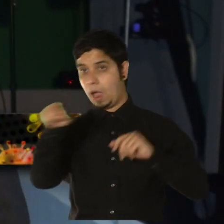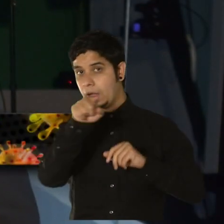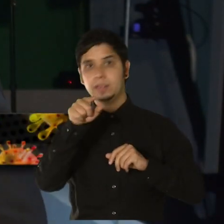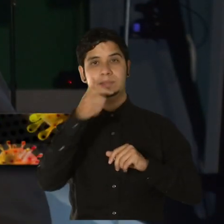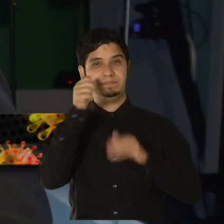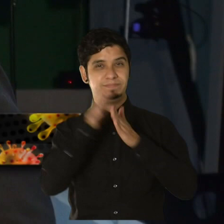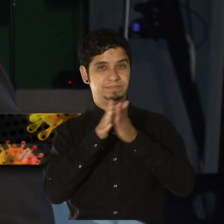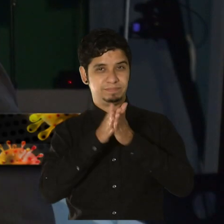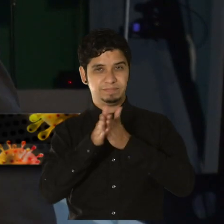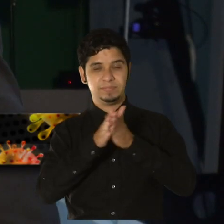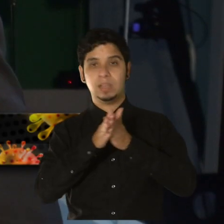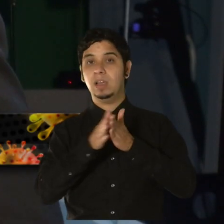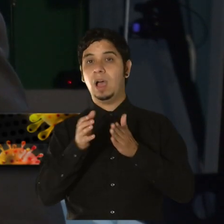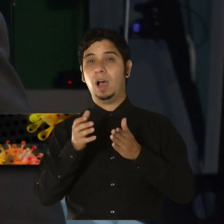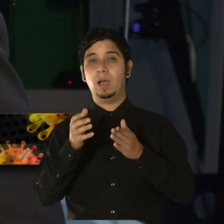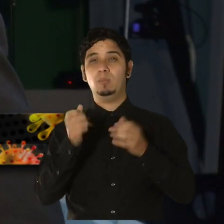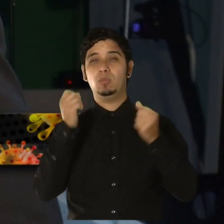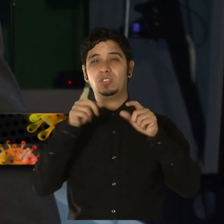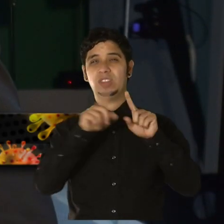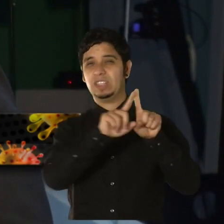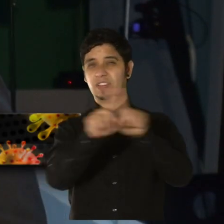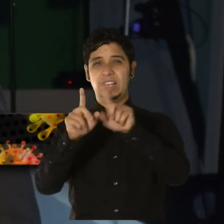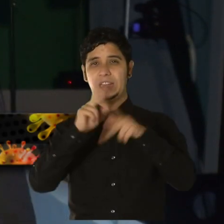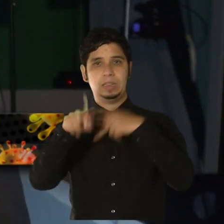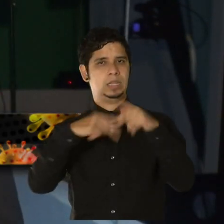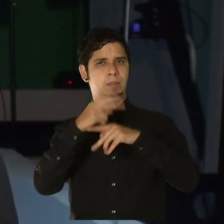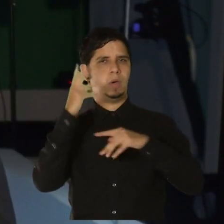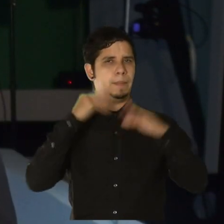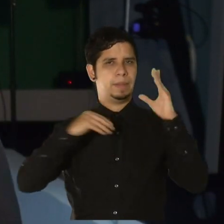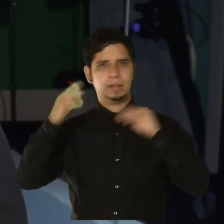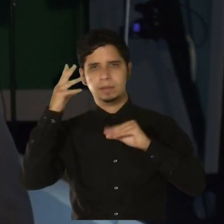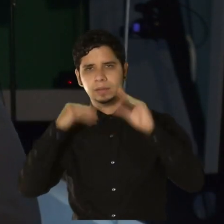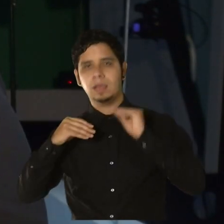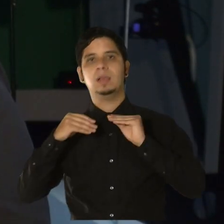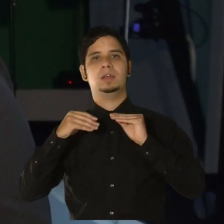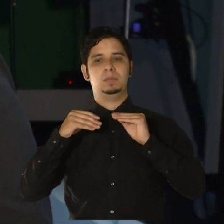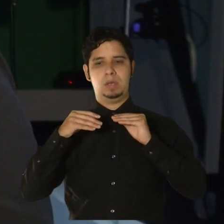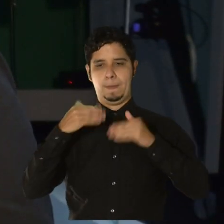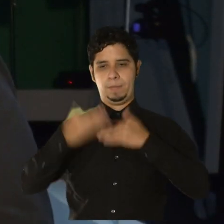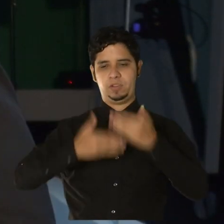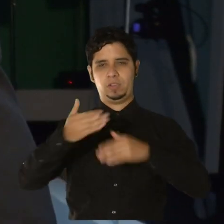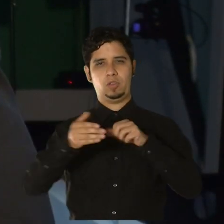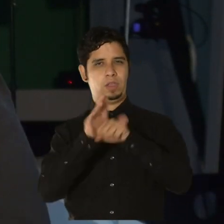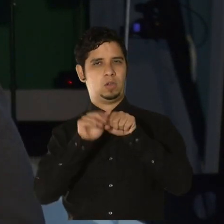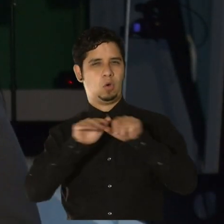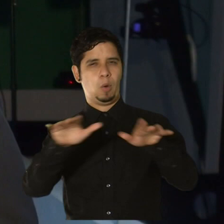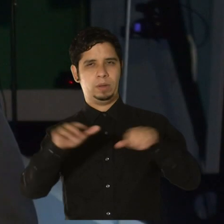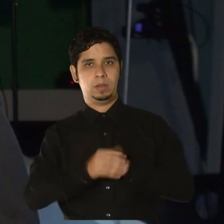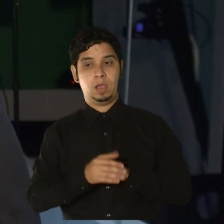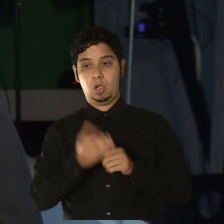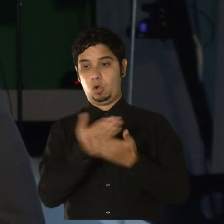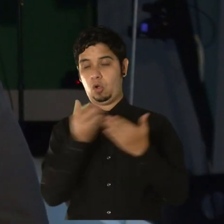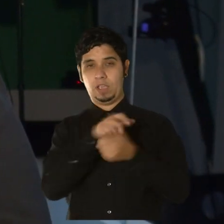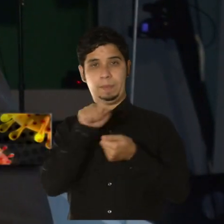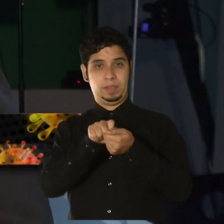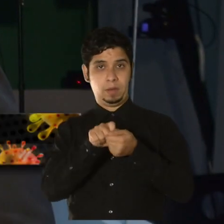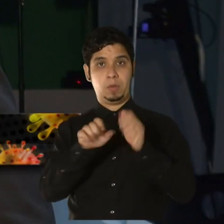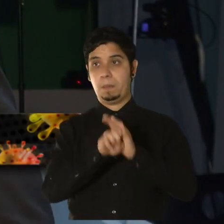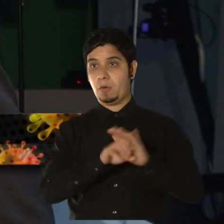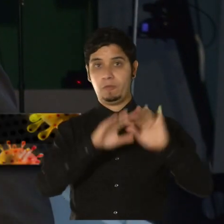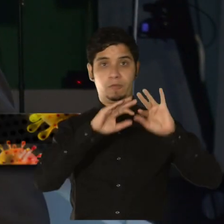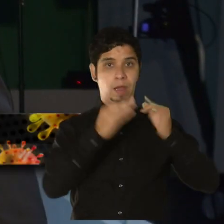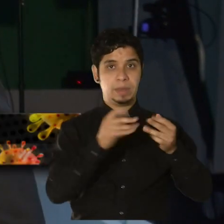general, hay diferentes experiencias que cada ser humano ha atravesado a raíz del COVID. Circunstancias muy particulares en su familia, sus